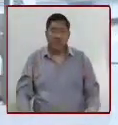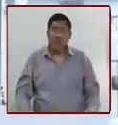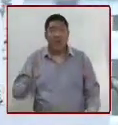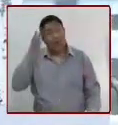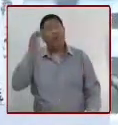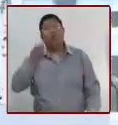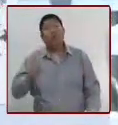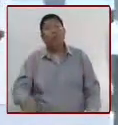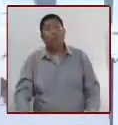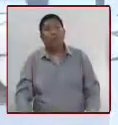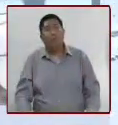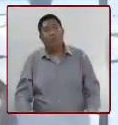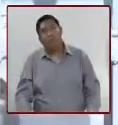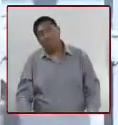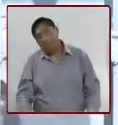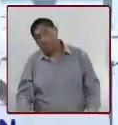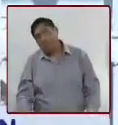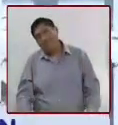no de momento?